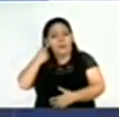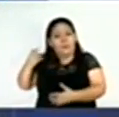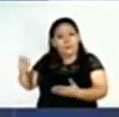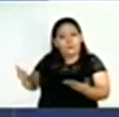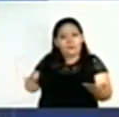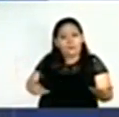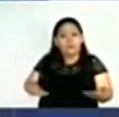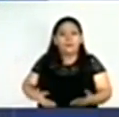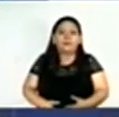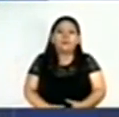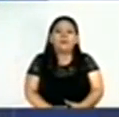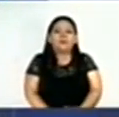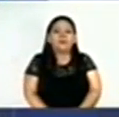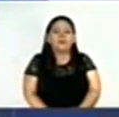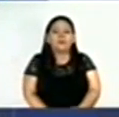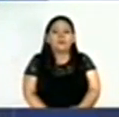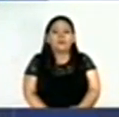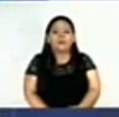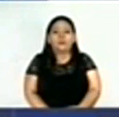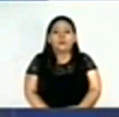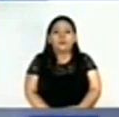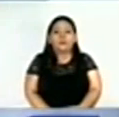Adelante.